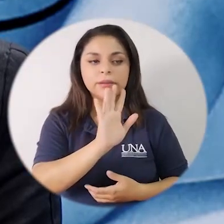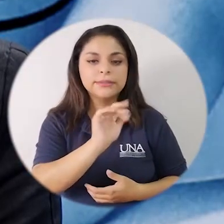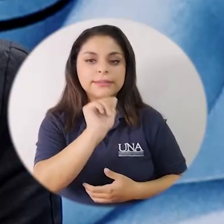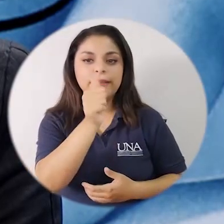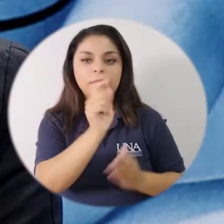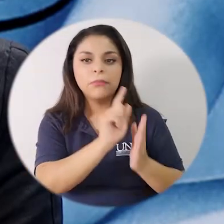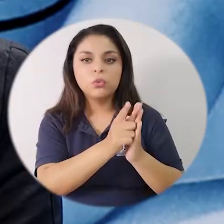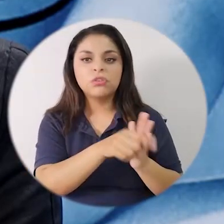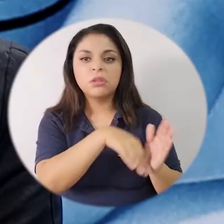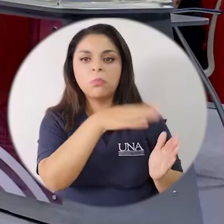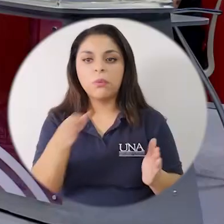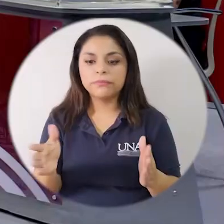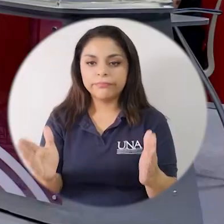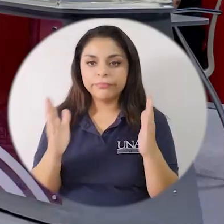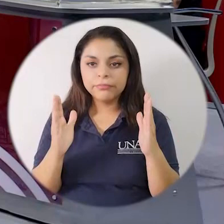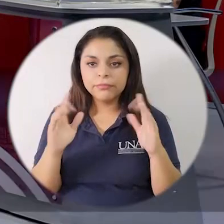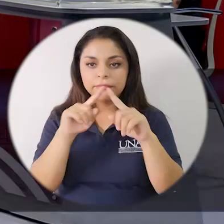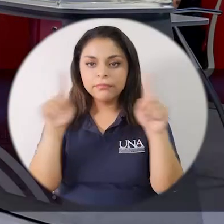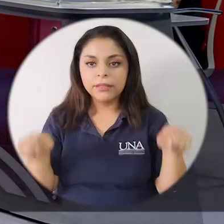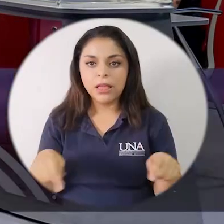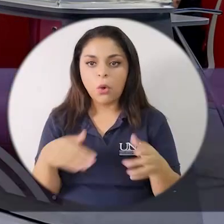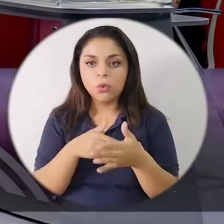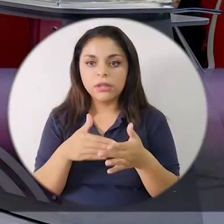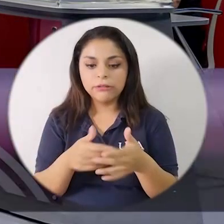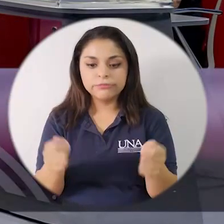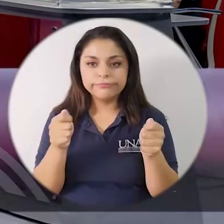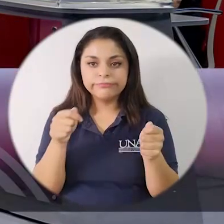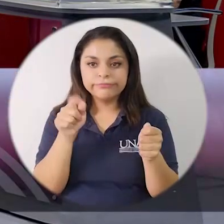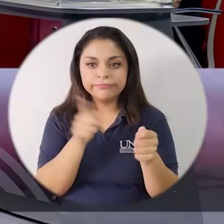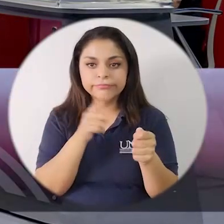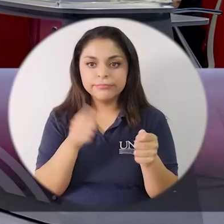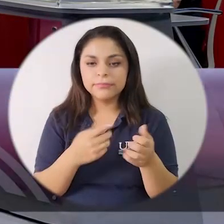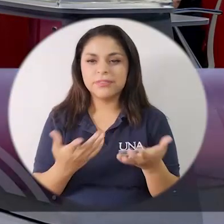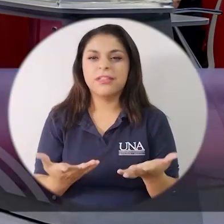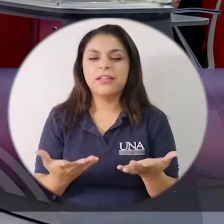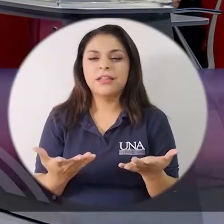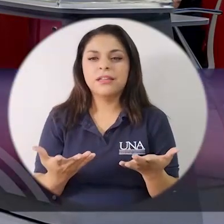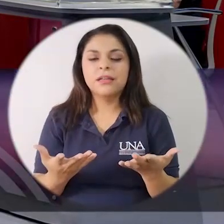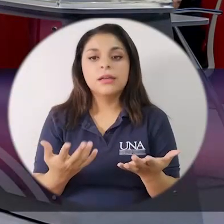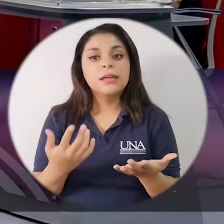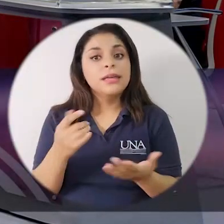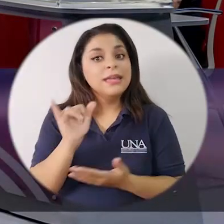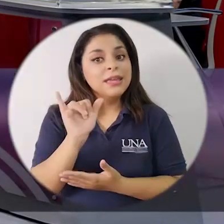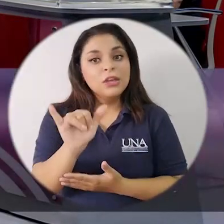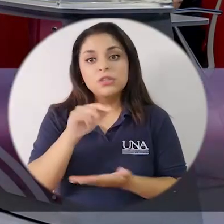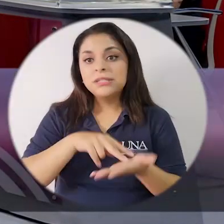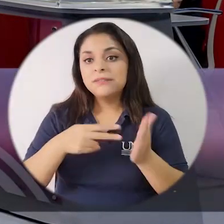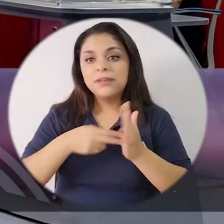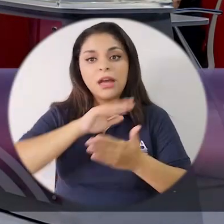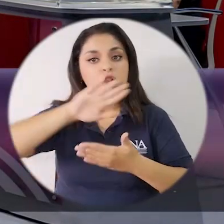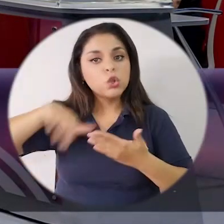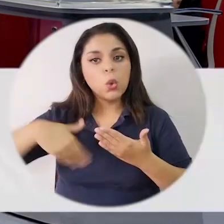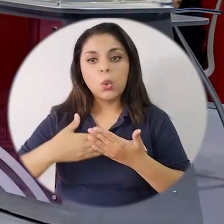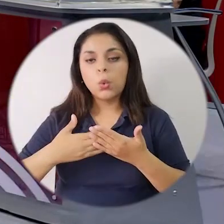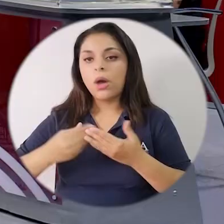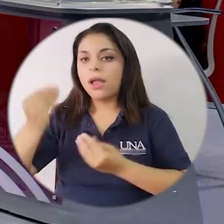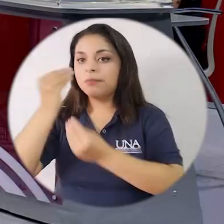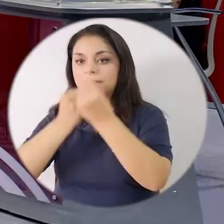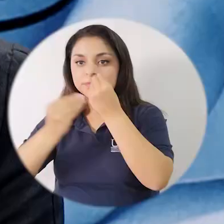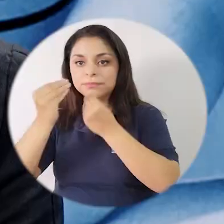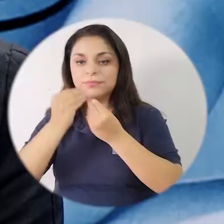porque me mandan 10 minutos y luego me vuelvo a ir a buscar el aparato. Exactamente, y esto aplica para todo,